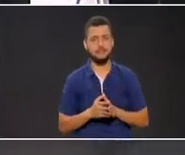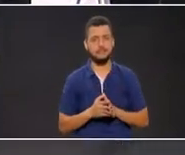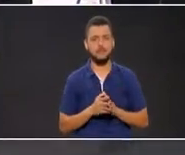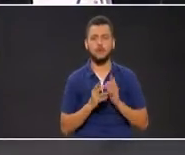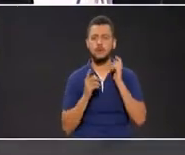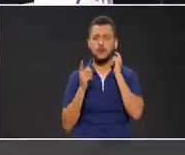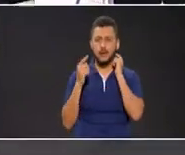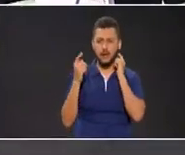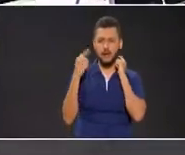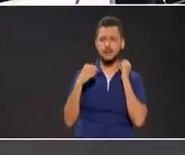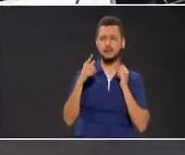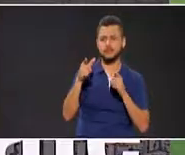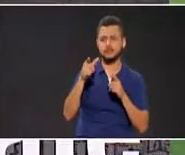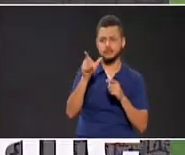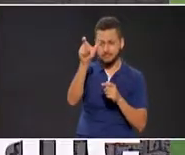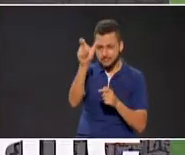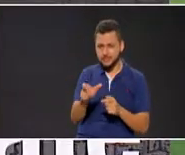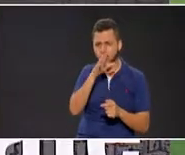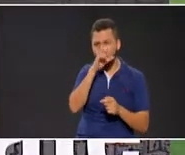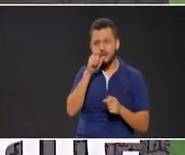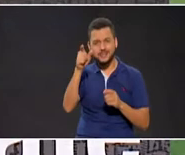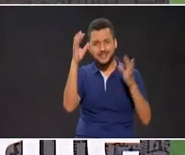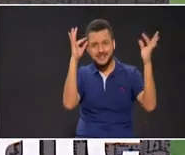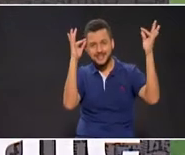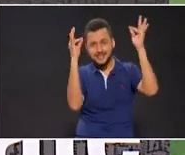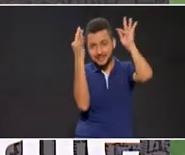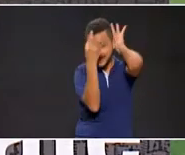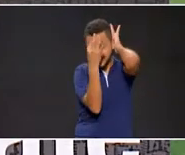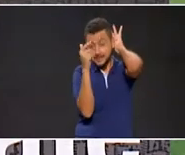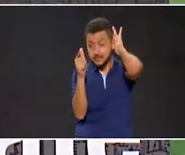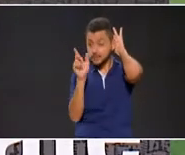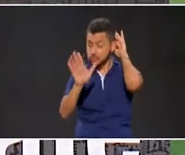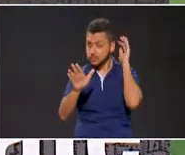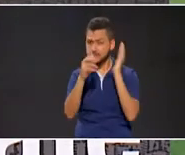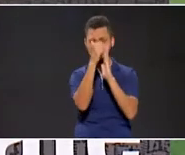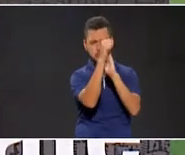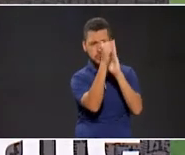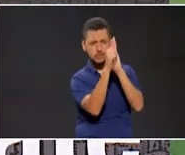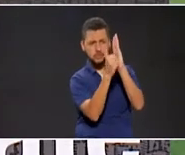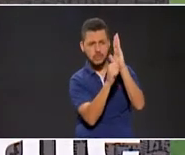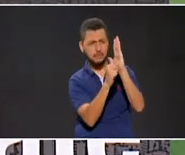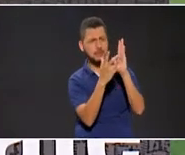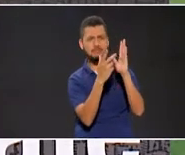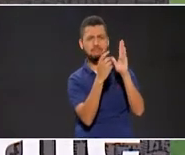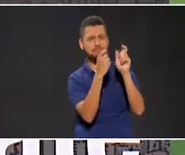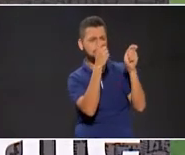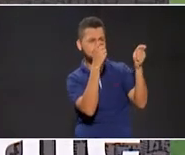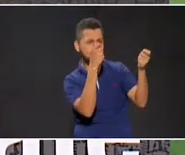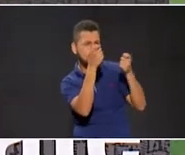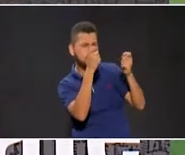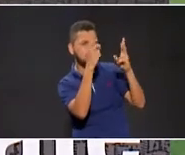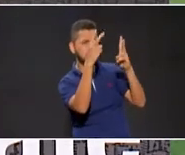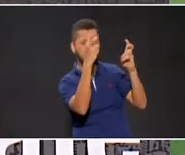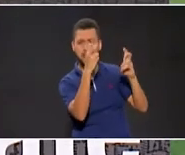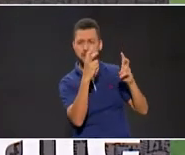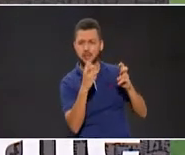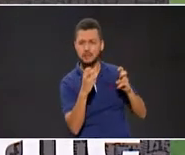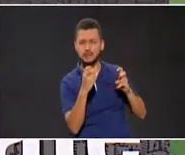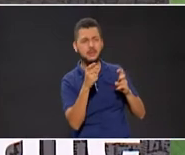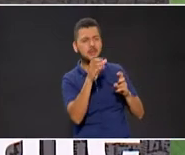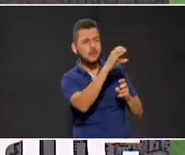ahorita y estos estos programas son pensados para adultos mayores con necesidades económicas